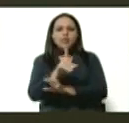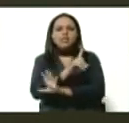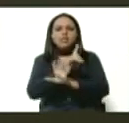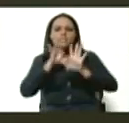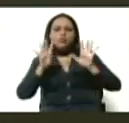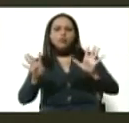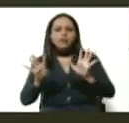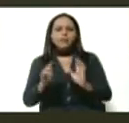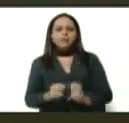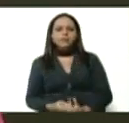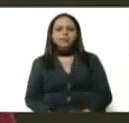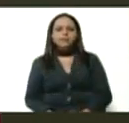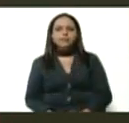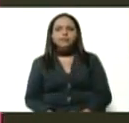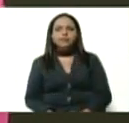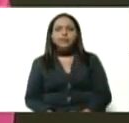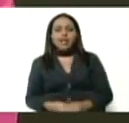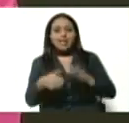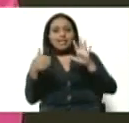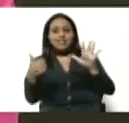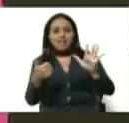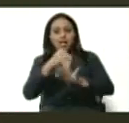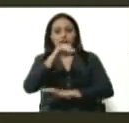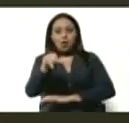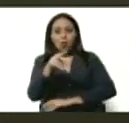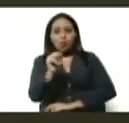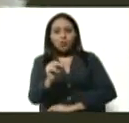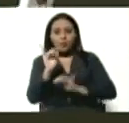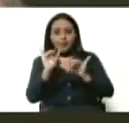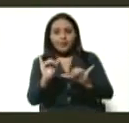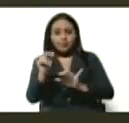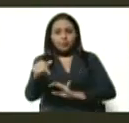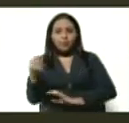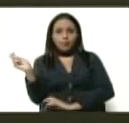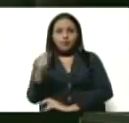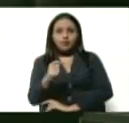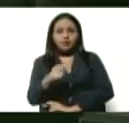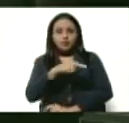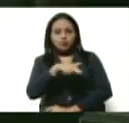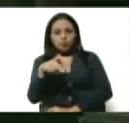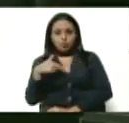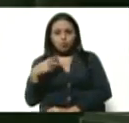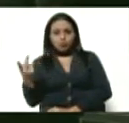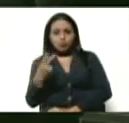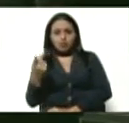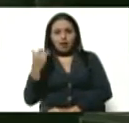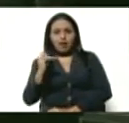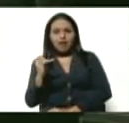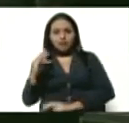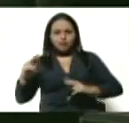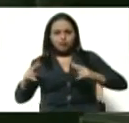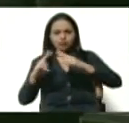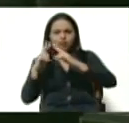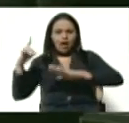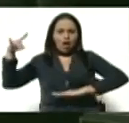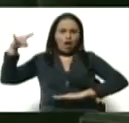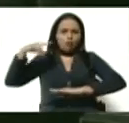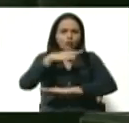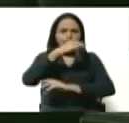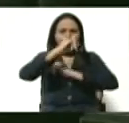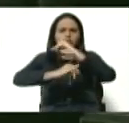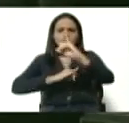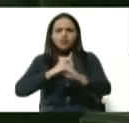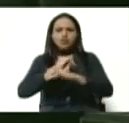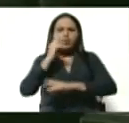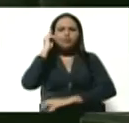COVID-19. Apenas el 6 de junio de este mes, estábamos usted y yo en el Aeropuerto Internacional Simón